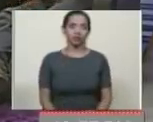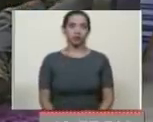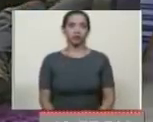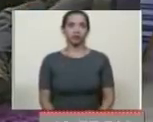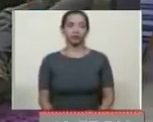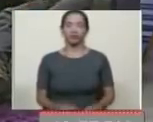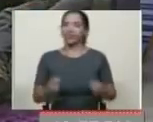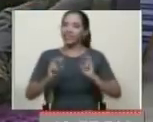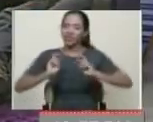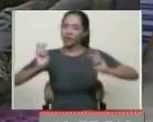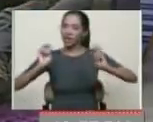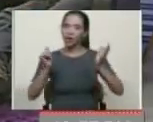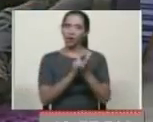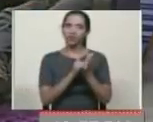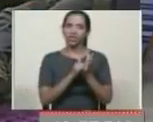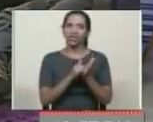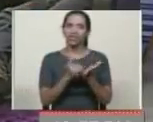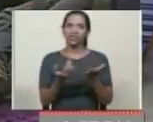no.